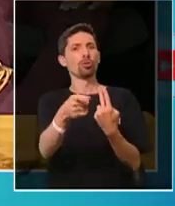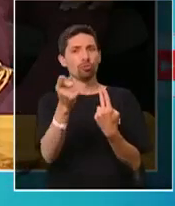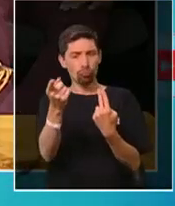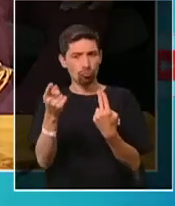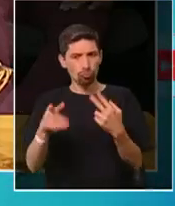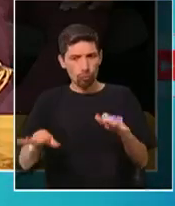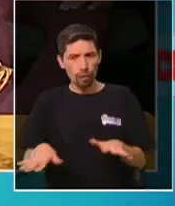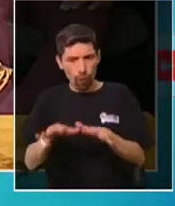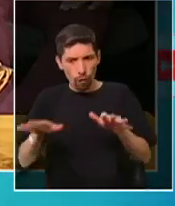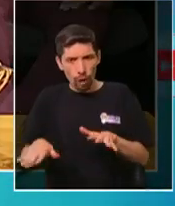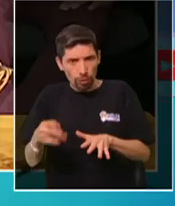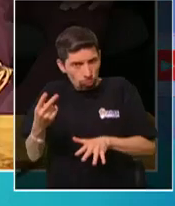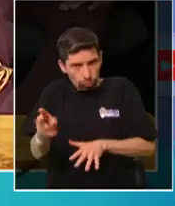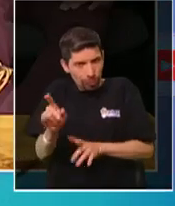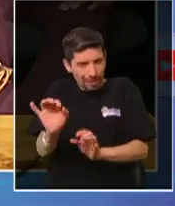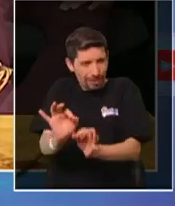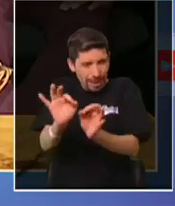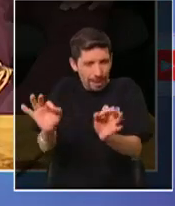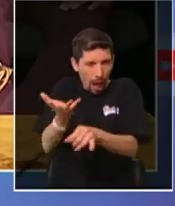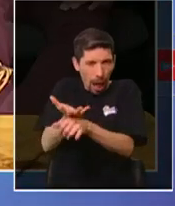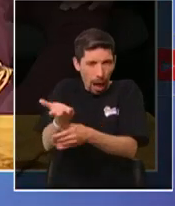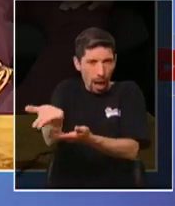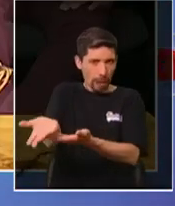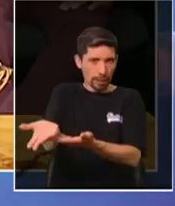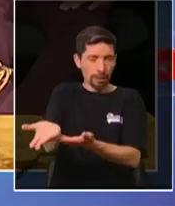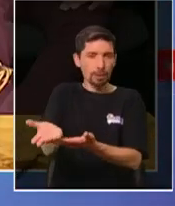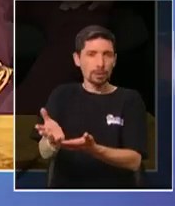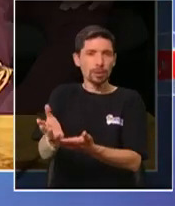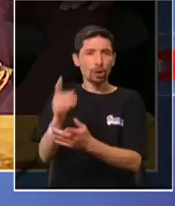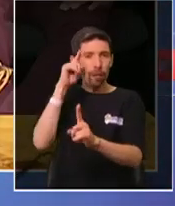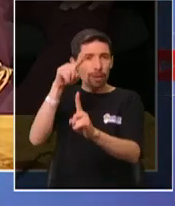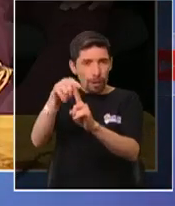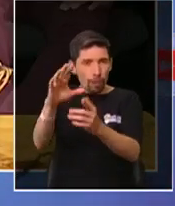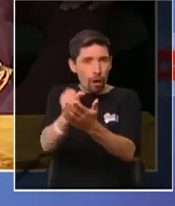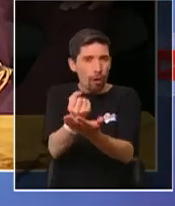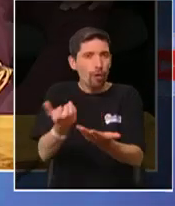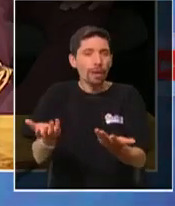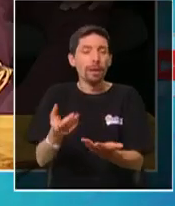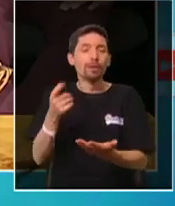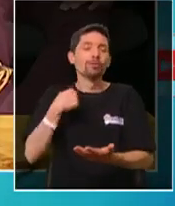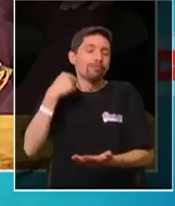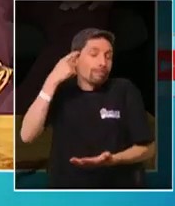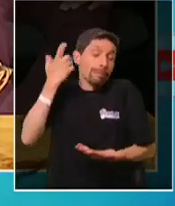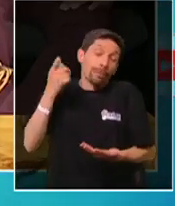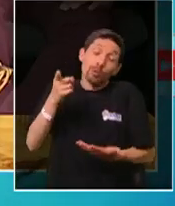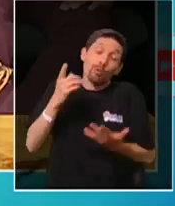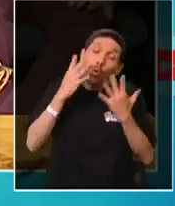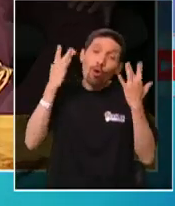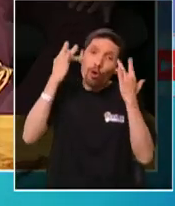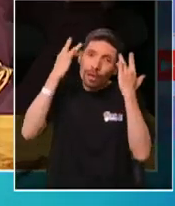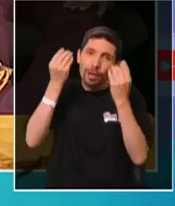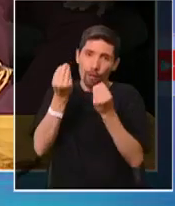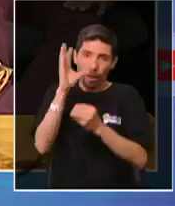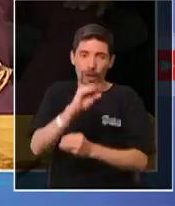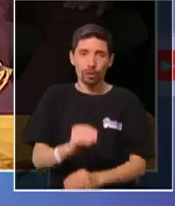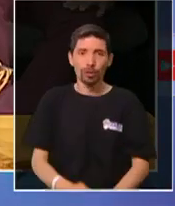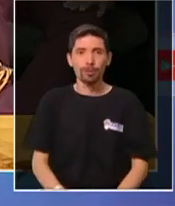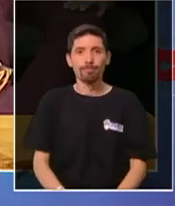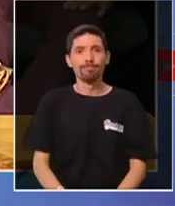esfuerzo, porque hay algo en ella especial, se logran estos objetivos. ¿Cómo están? Me imagino que muy contentos. Buenas noches.